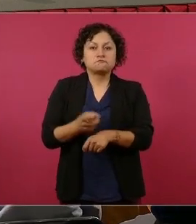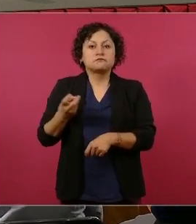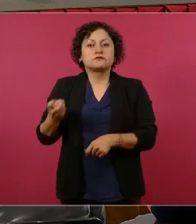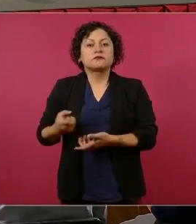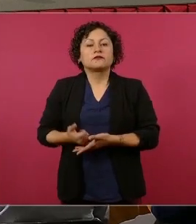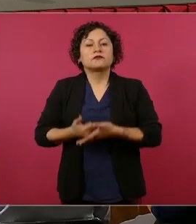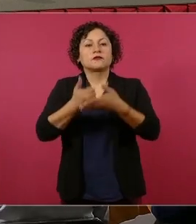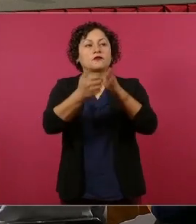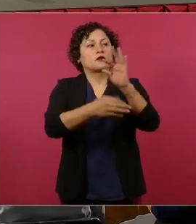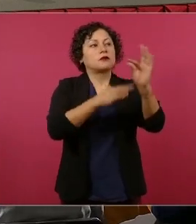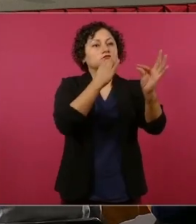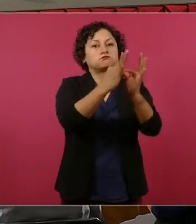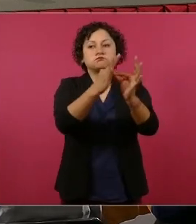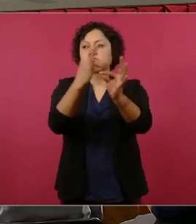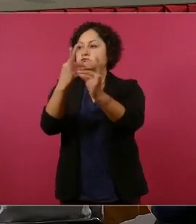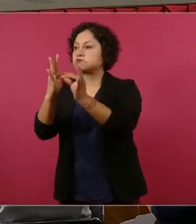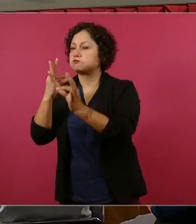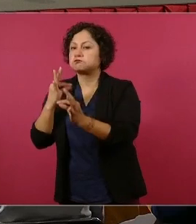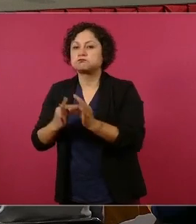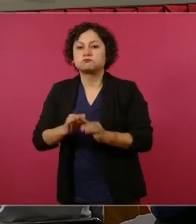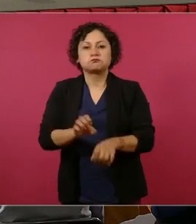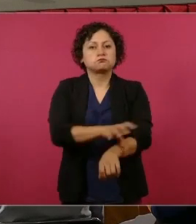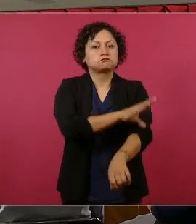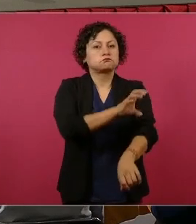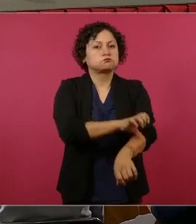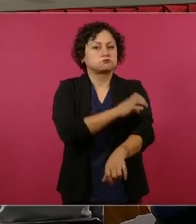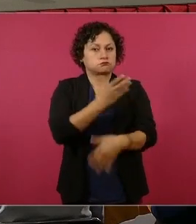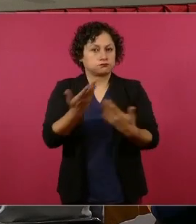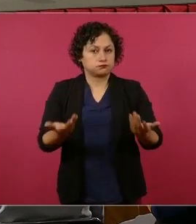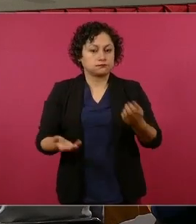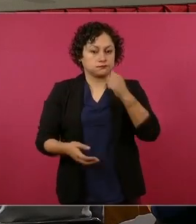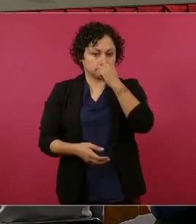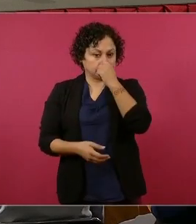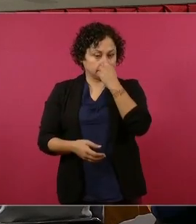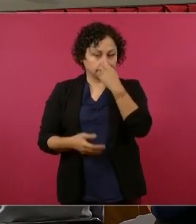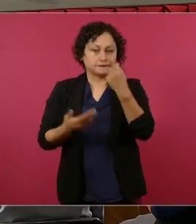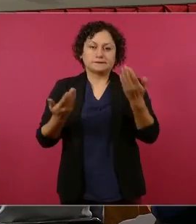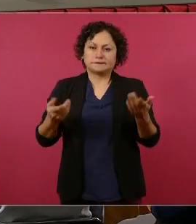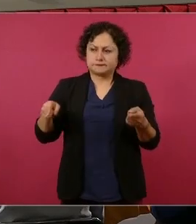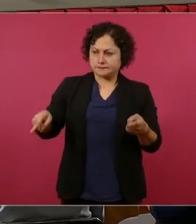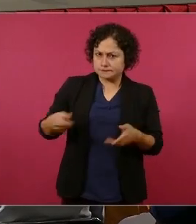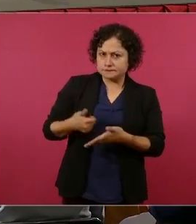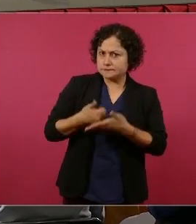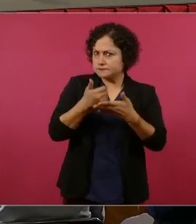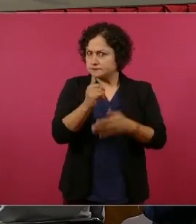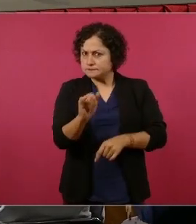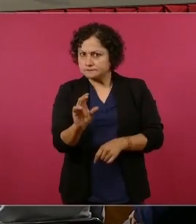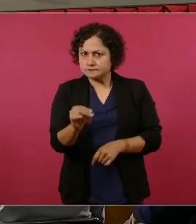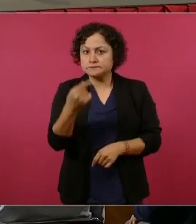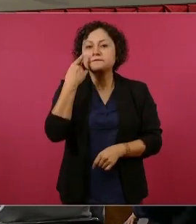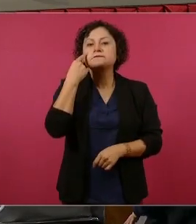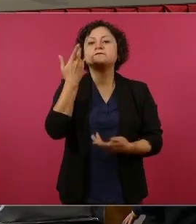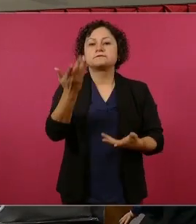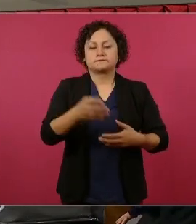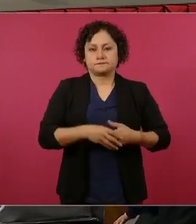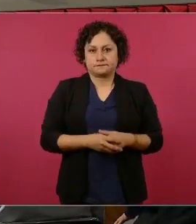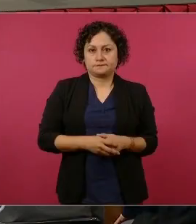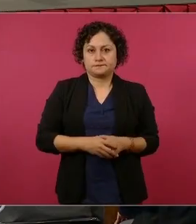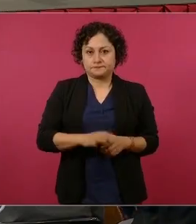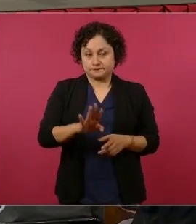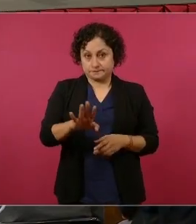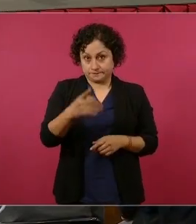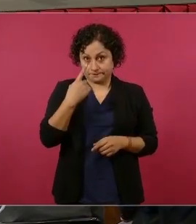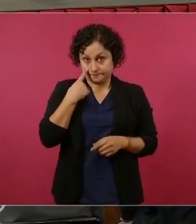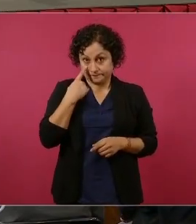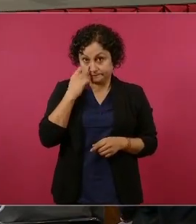funcionamiento óptimo del sistema eléctrico nacional. Pero veamos qué tan buenos resultados hemos tenido. Comenzamos recordando